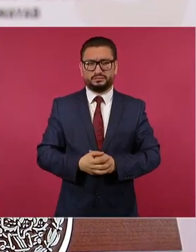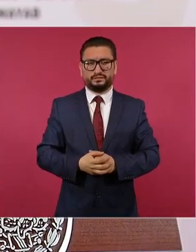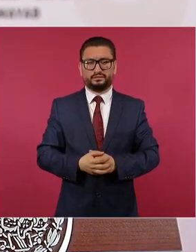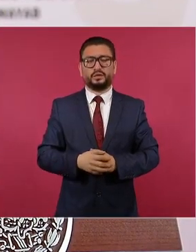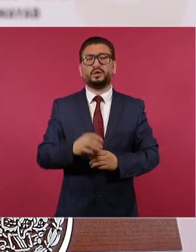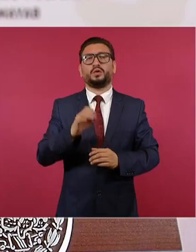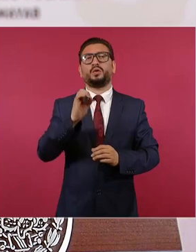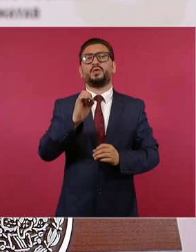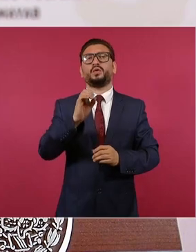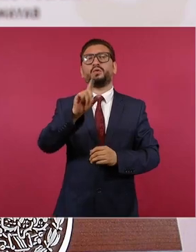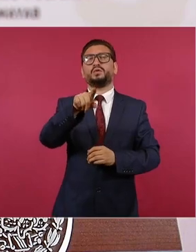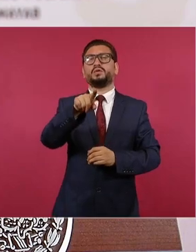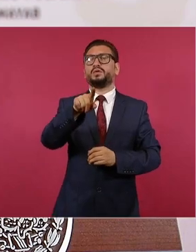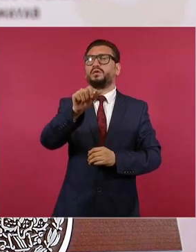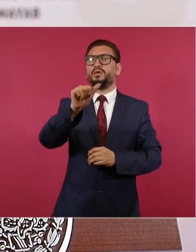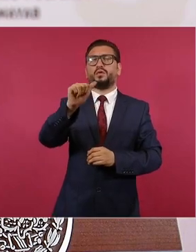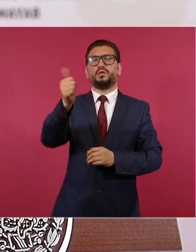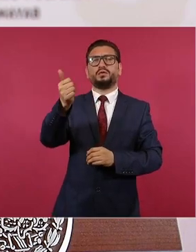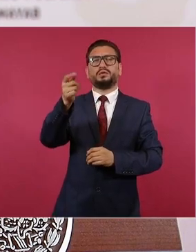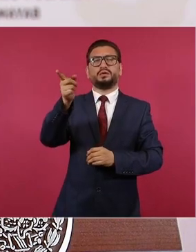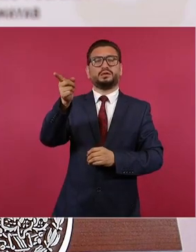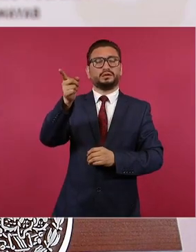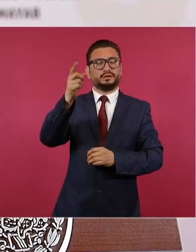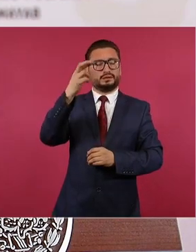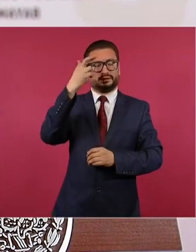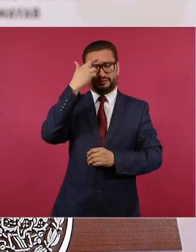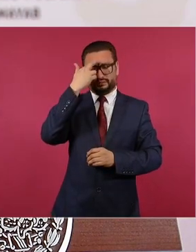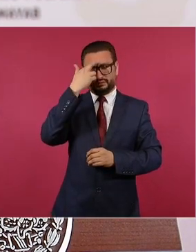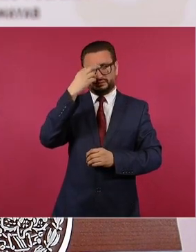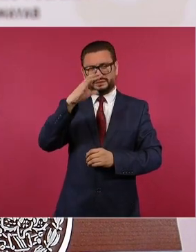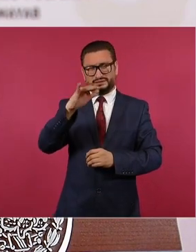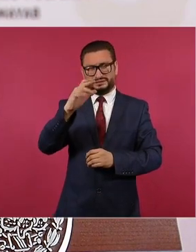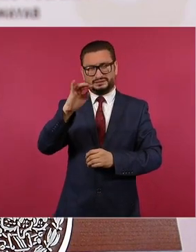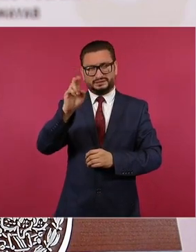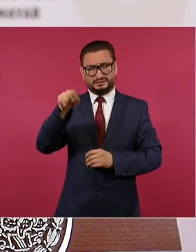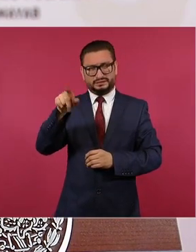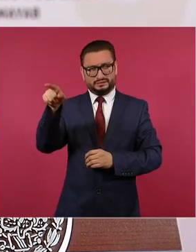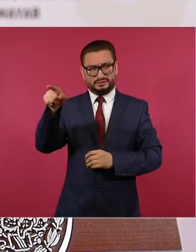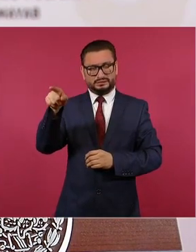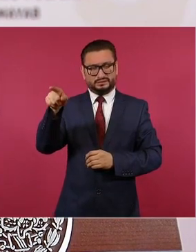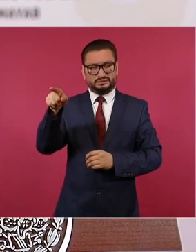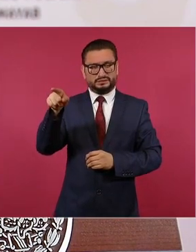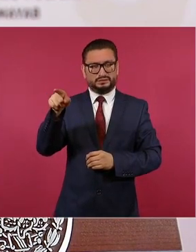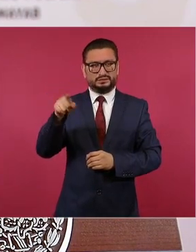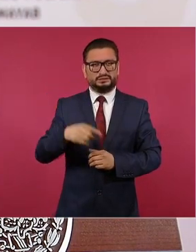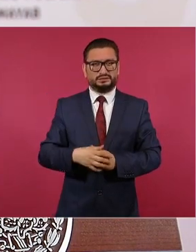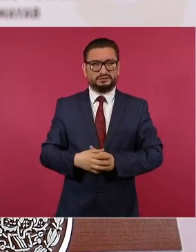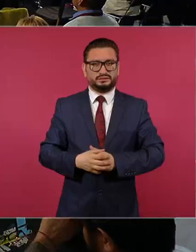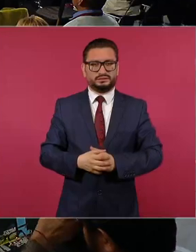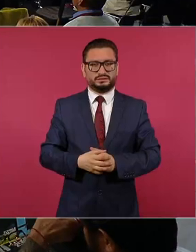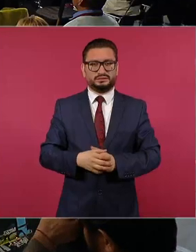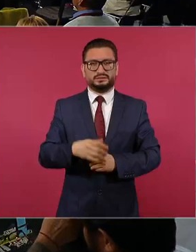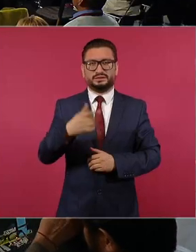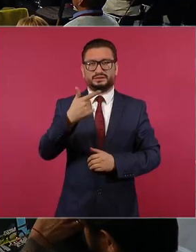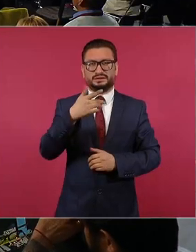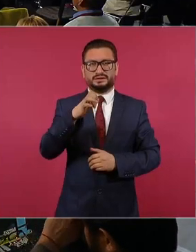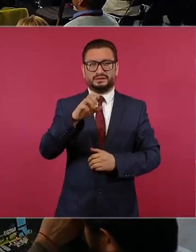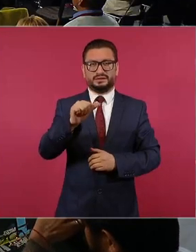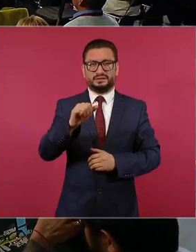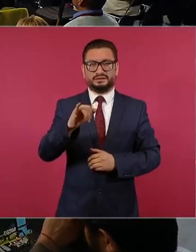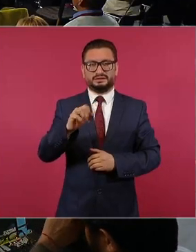O esa otra de el que fue del CISEN. GEISA, pero la que GEISA.